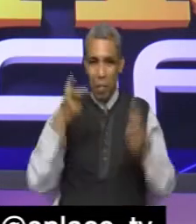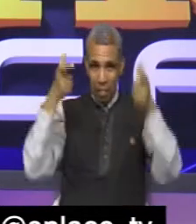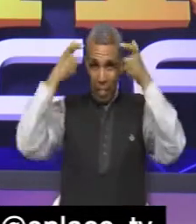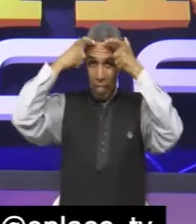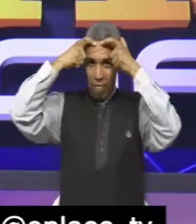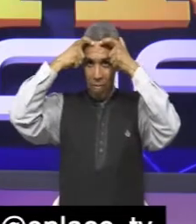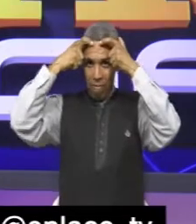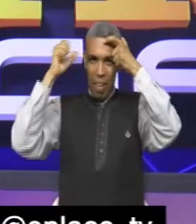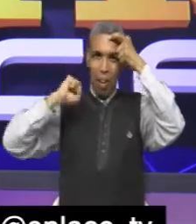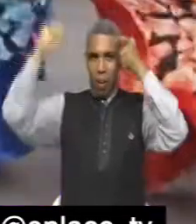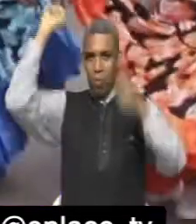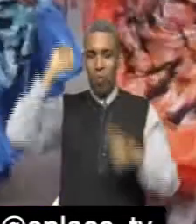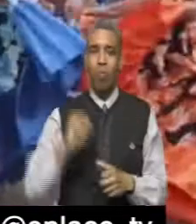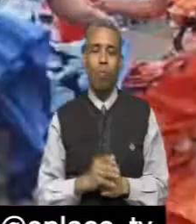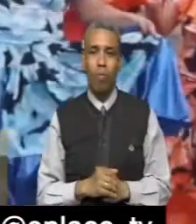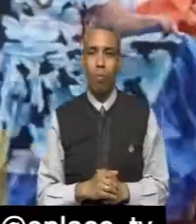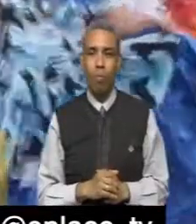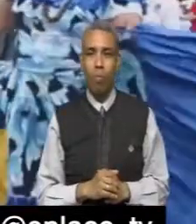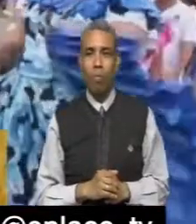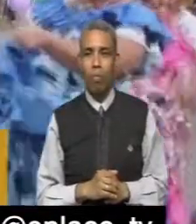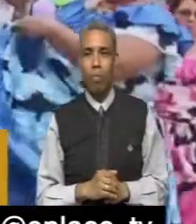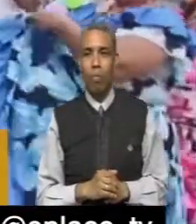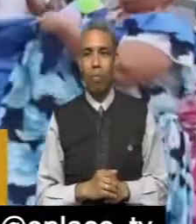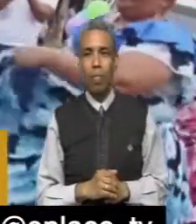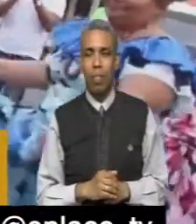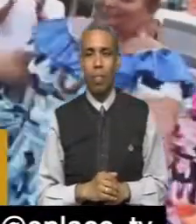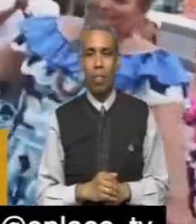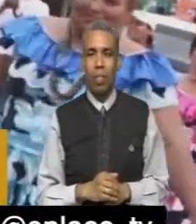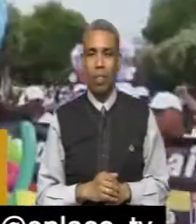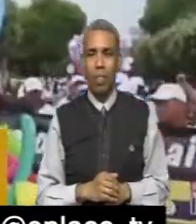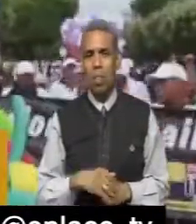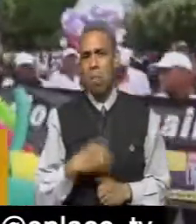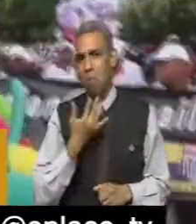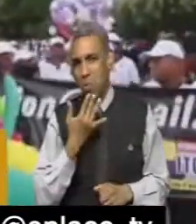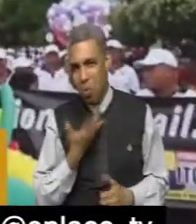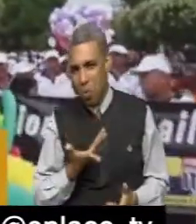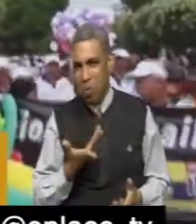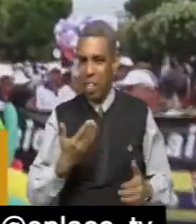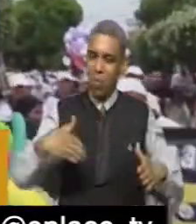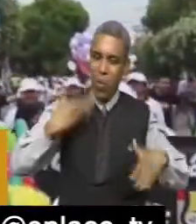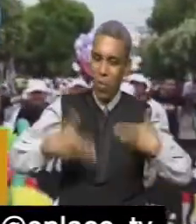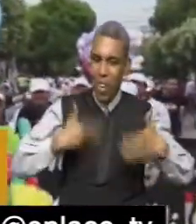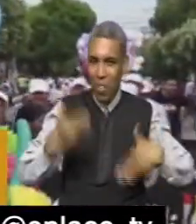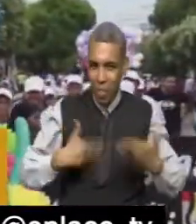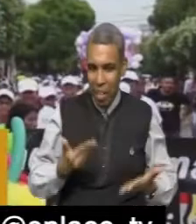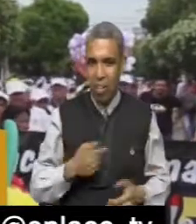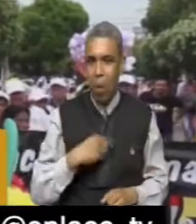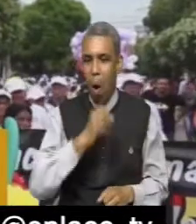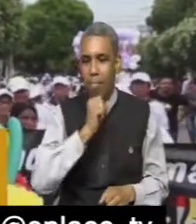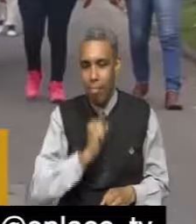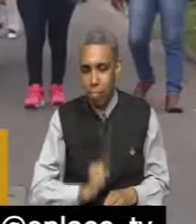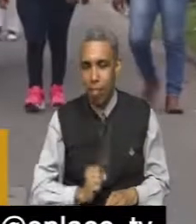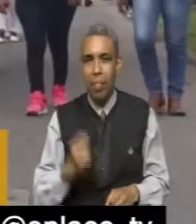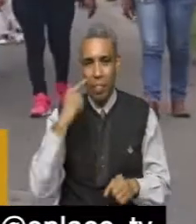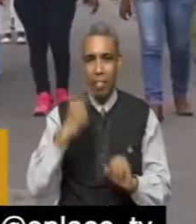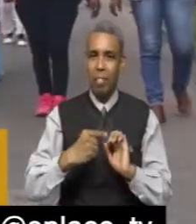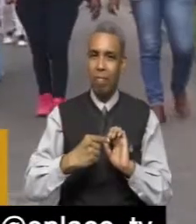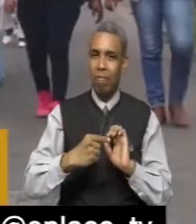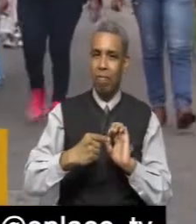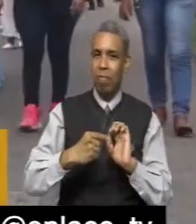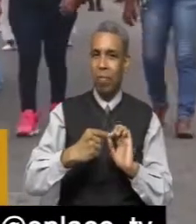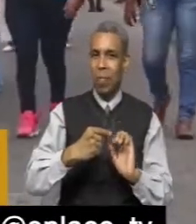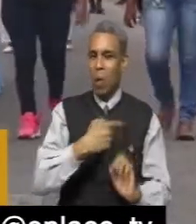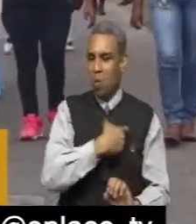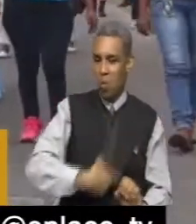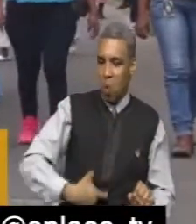Bermeja. Colorido, creatividad, belleza y mucha alegría se vivieron en el primer reinado del adulto mayor, donde se llevó